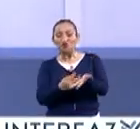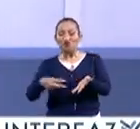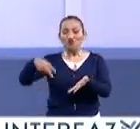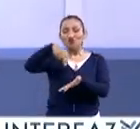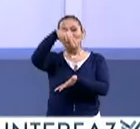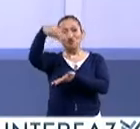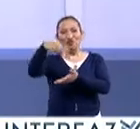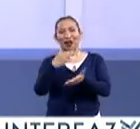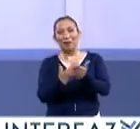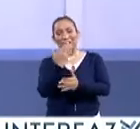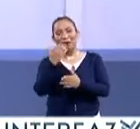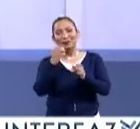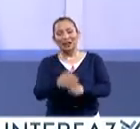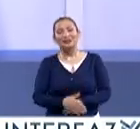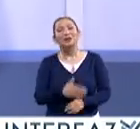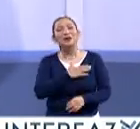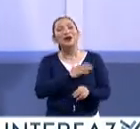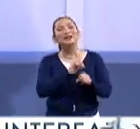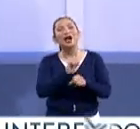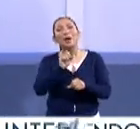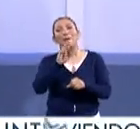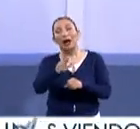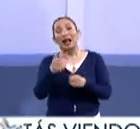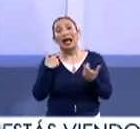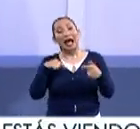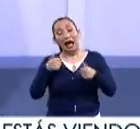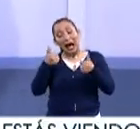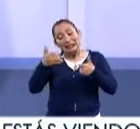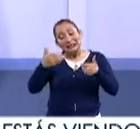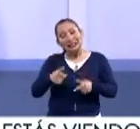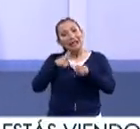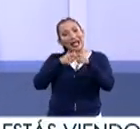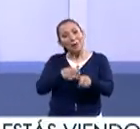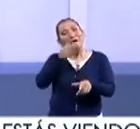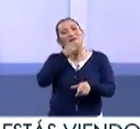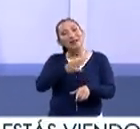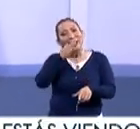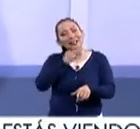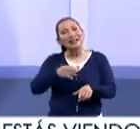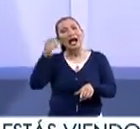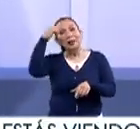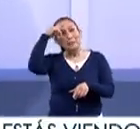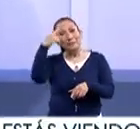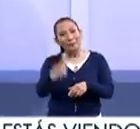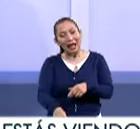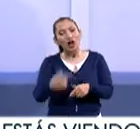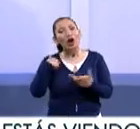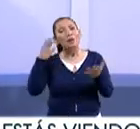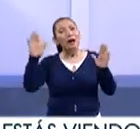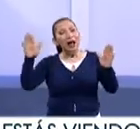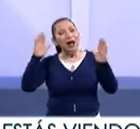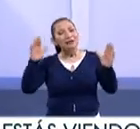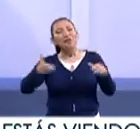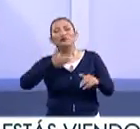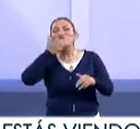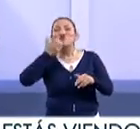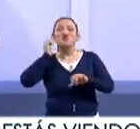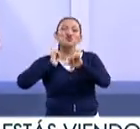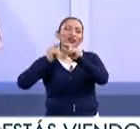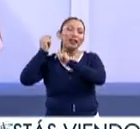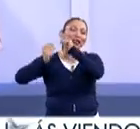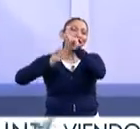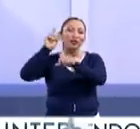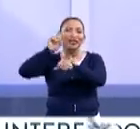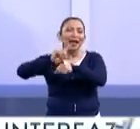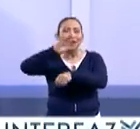esta mañana. ¿Cómo estás, Ana Cris? Muy buenos días, Omar. Pues así es, seguimos festejando en México esta maravillosa tradición del